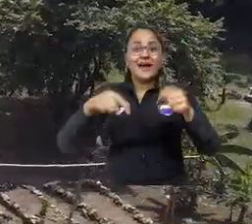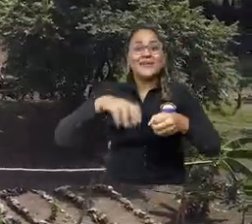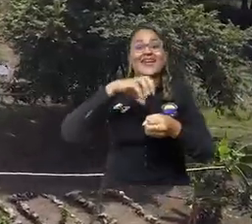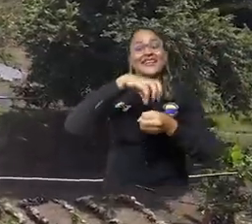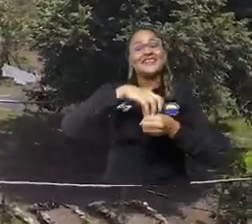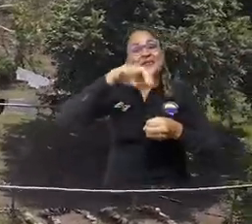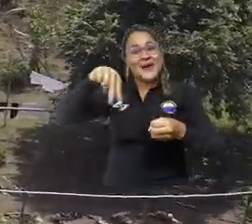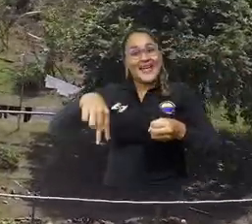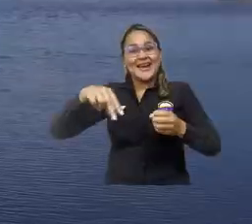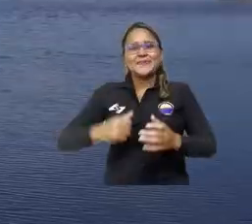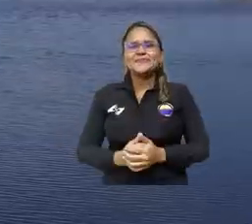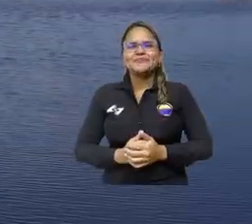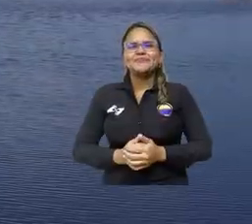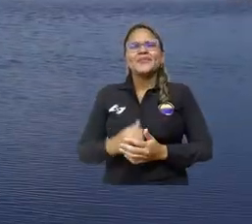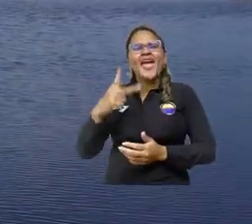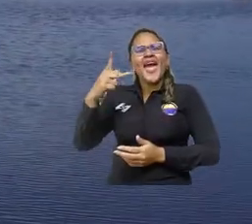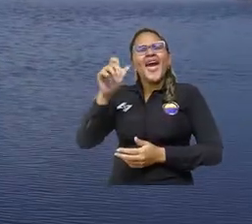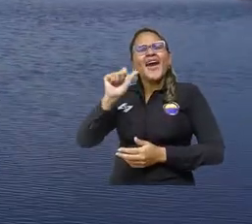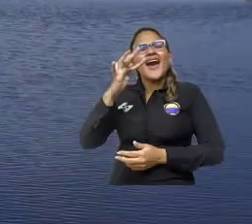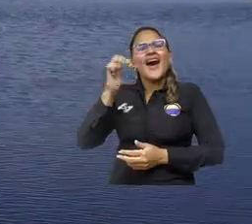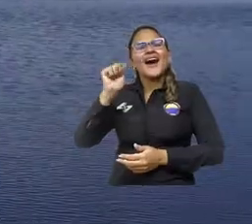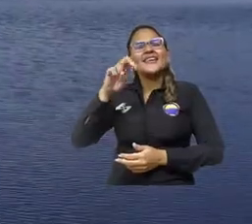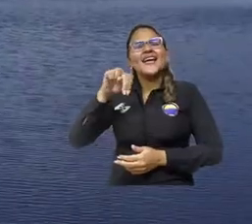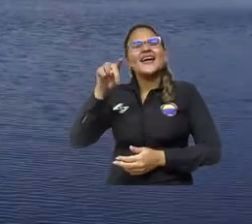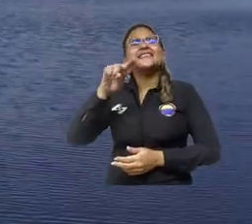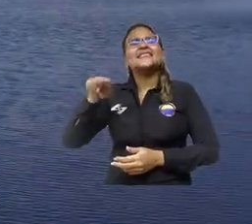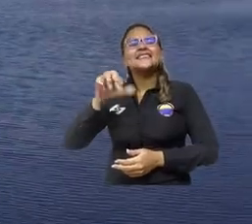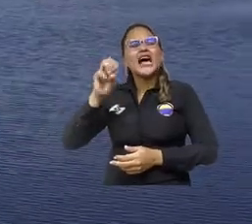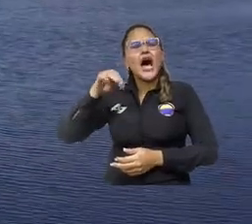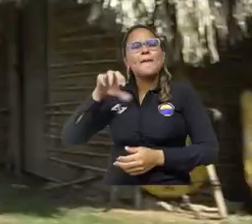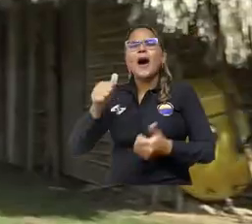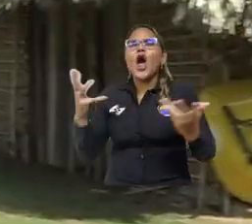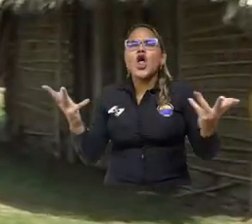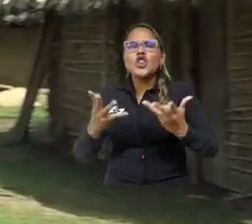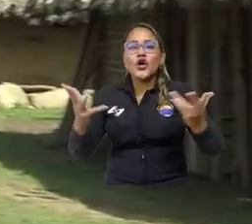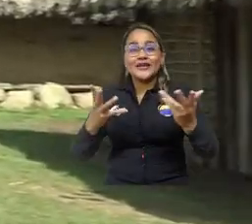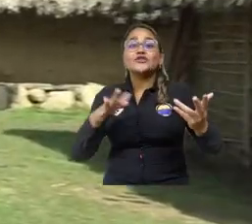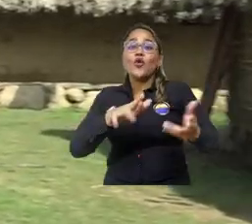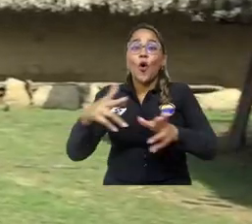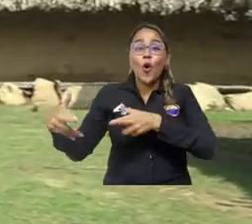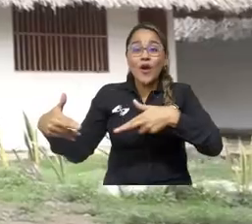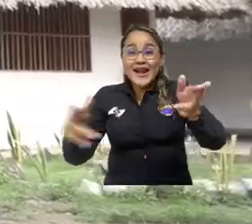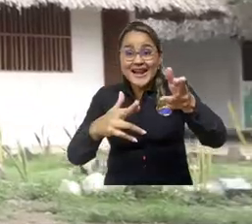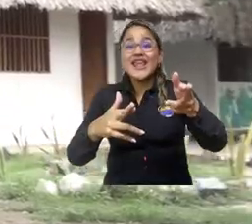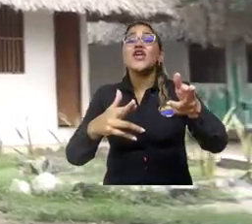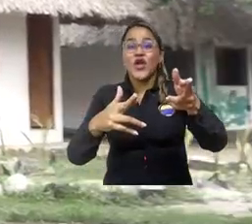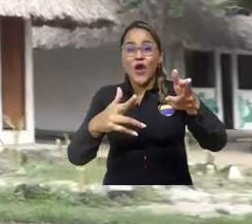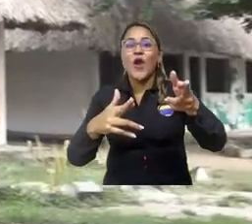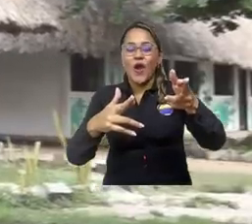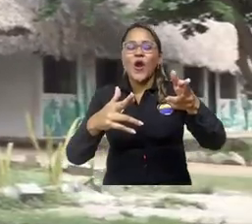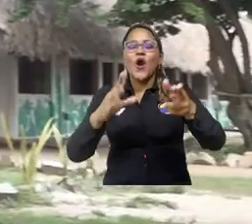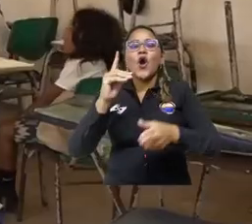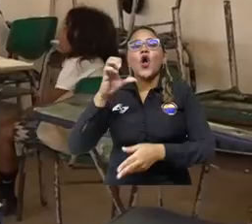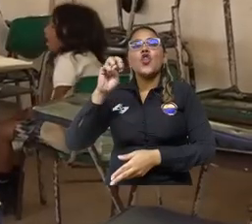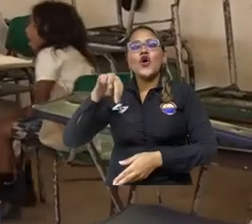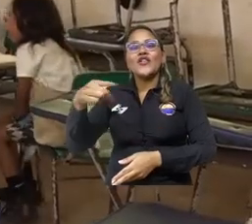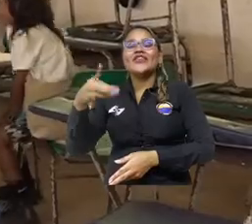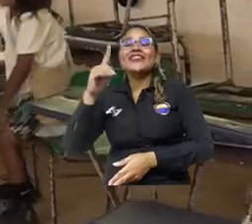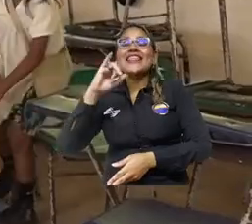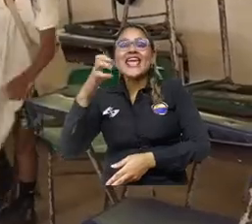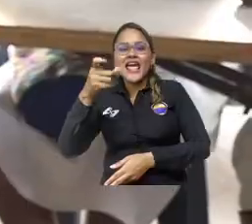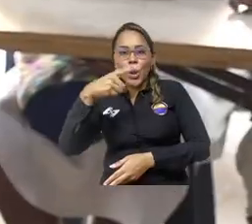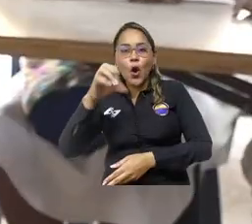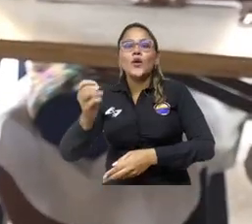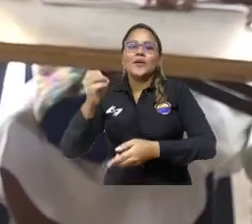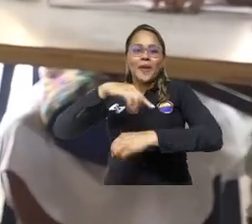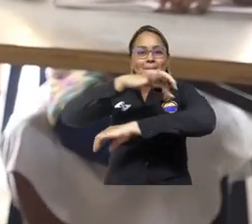y ciudadanos del mundo. Catanzama es una zona ubicada entre el río Don Diego y el corregimiento de Palomino en La Guajira. Allí se empezará